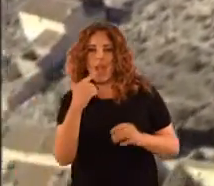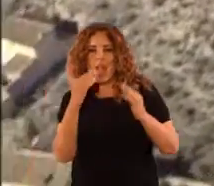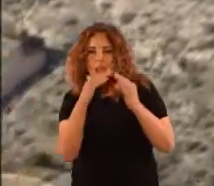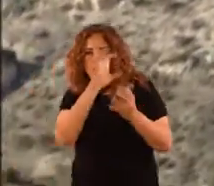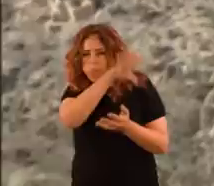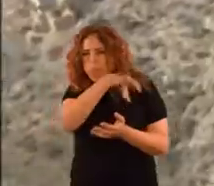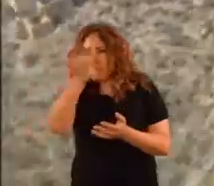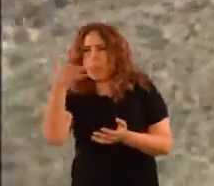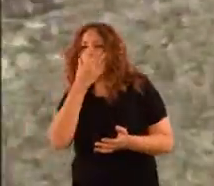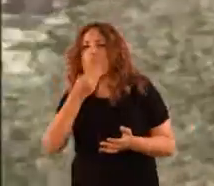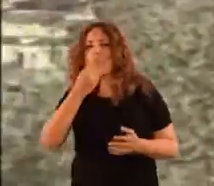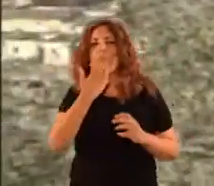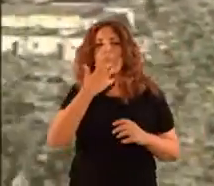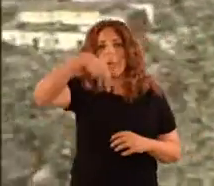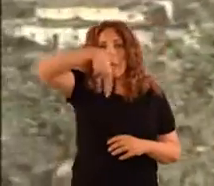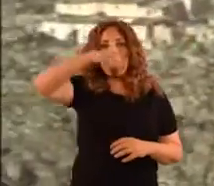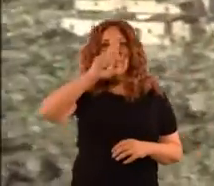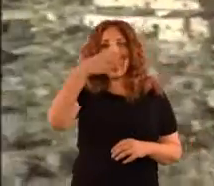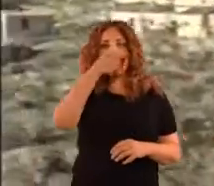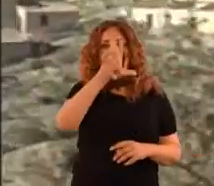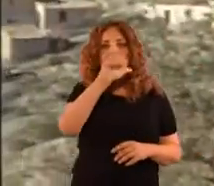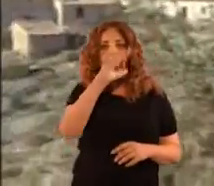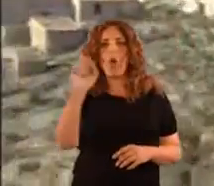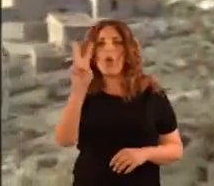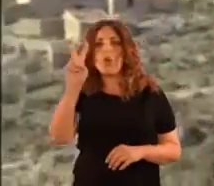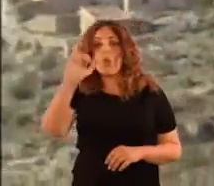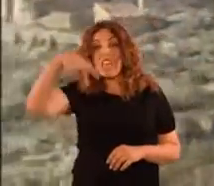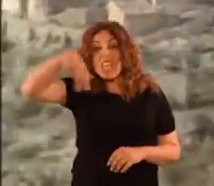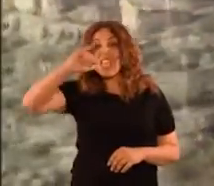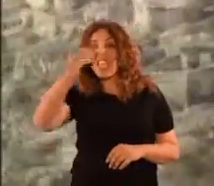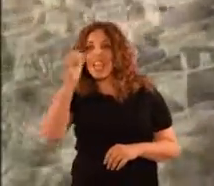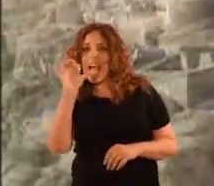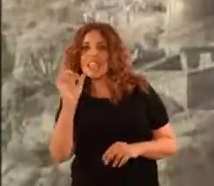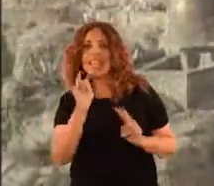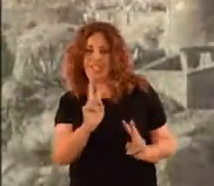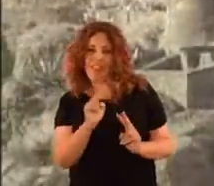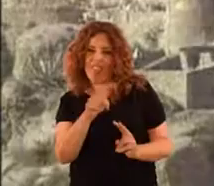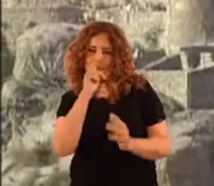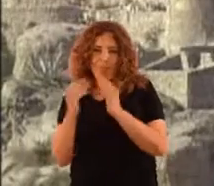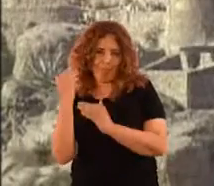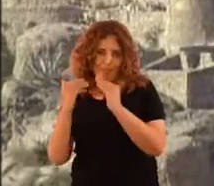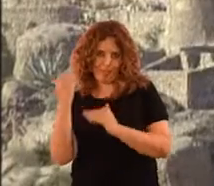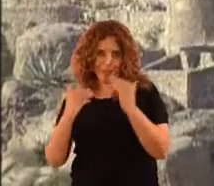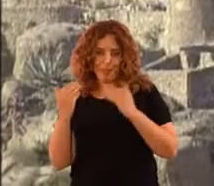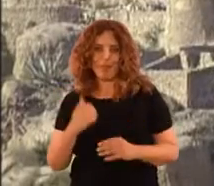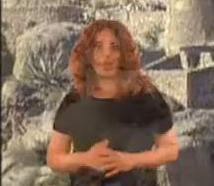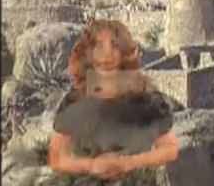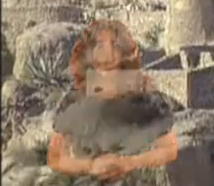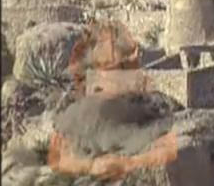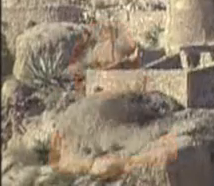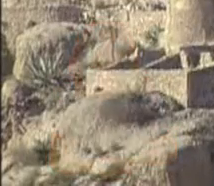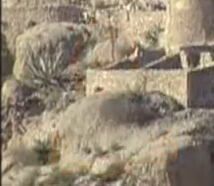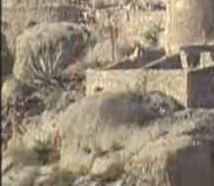Cortijadas de singular belleza, como el marchalico de las viñicas, son testigos impasibles del paso del tiempo.